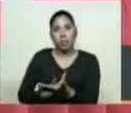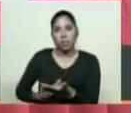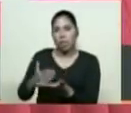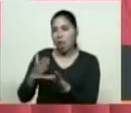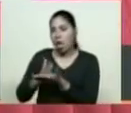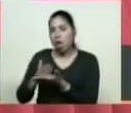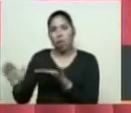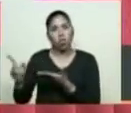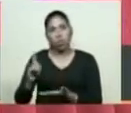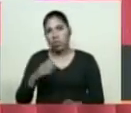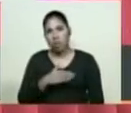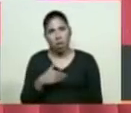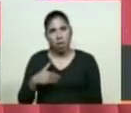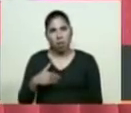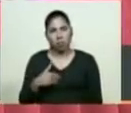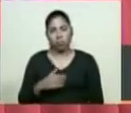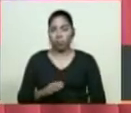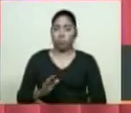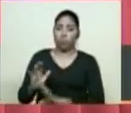candidato, Nicolás Maduro.